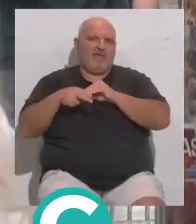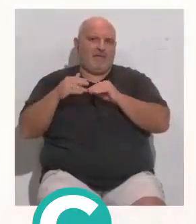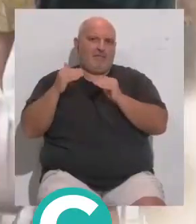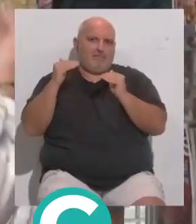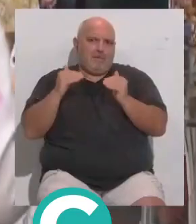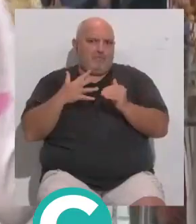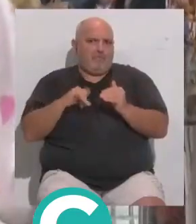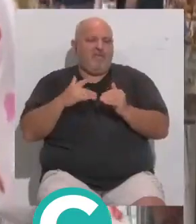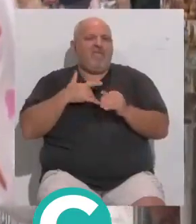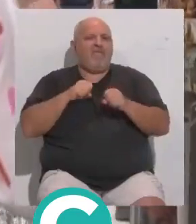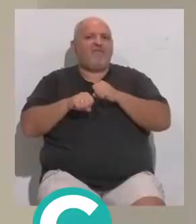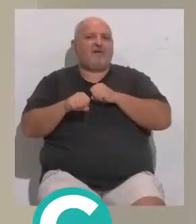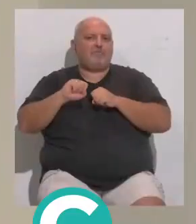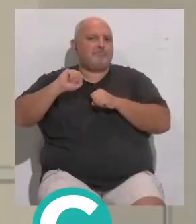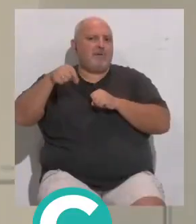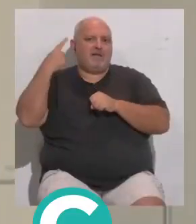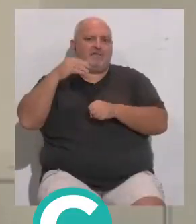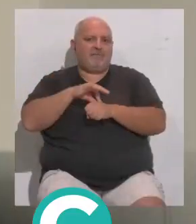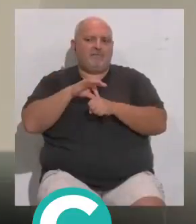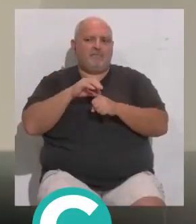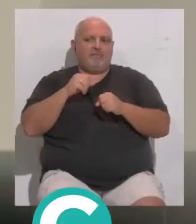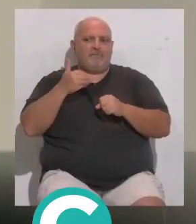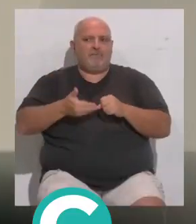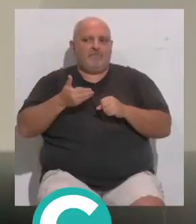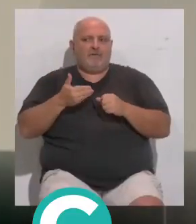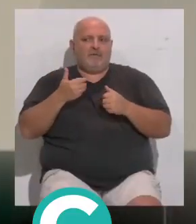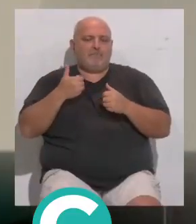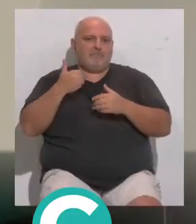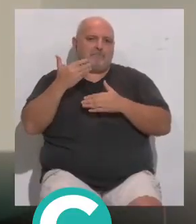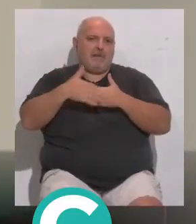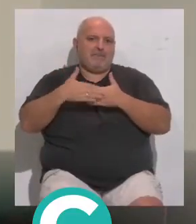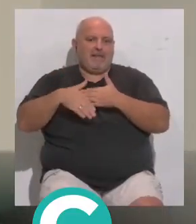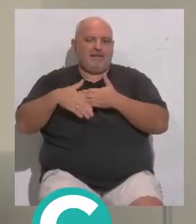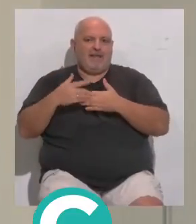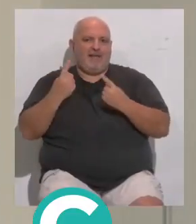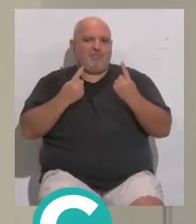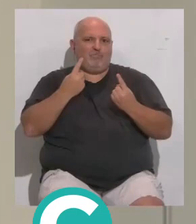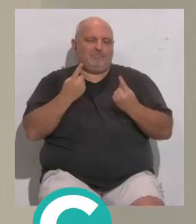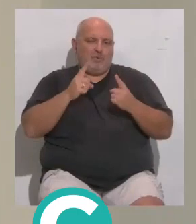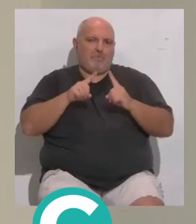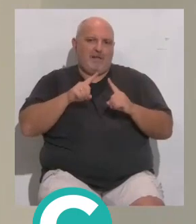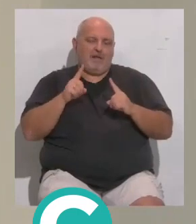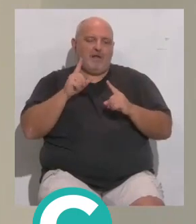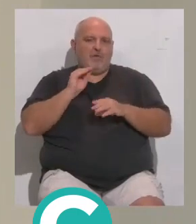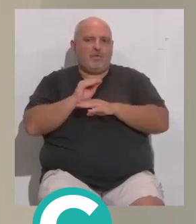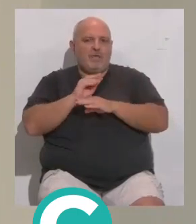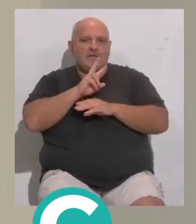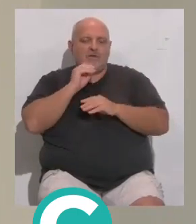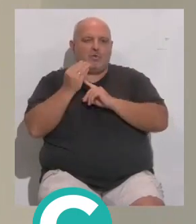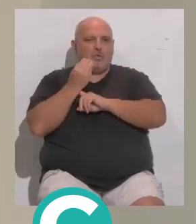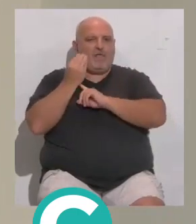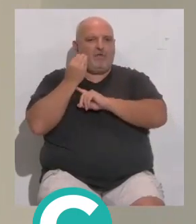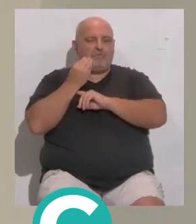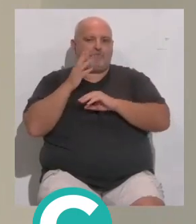La verdad que los infartos es una de las primeras enfermedades más prevalentes, más importantes y más limitantes en muchos aspectos. Y el preservar ciertos cuidados